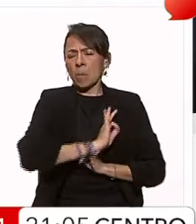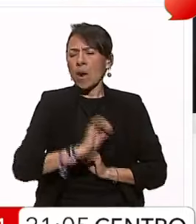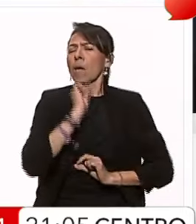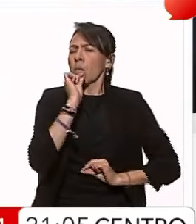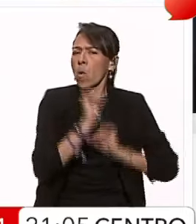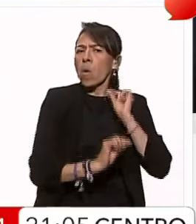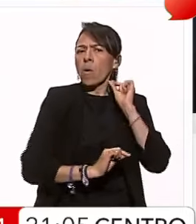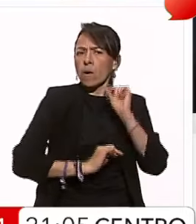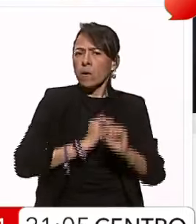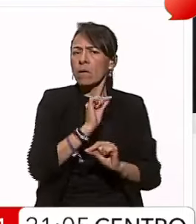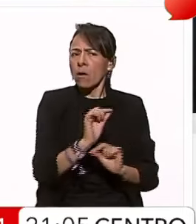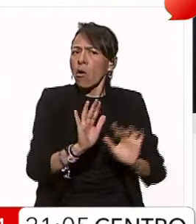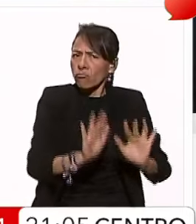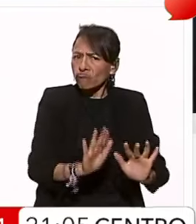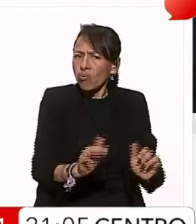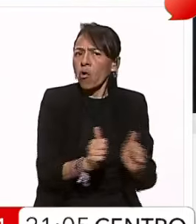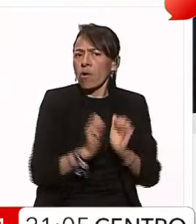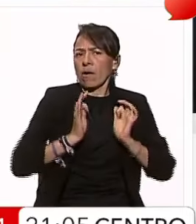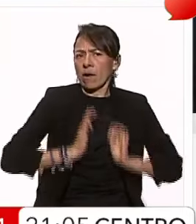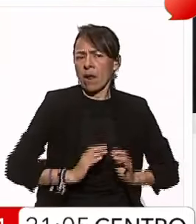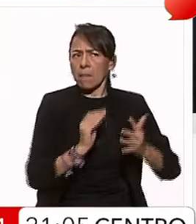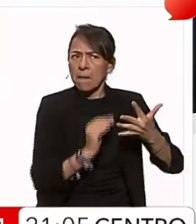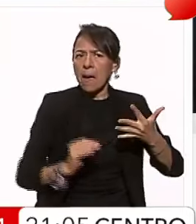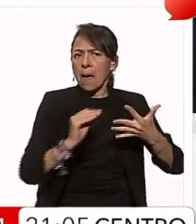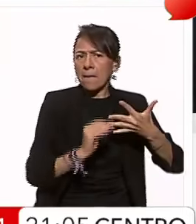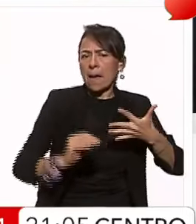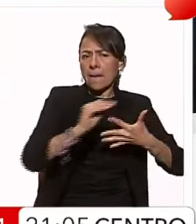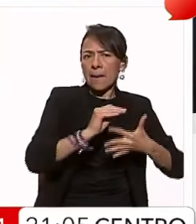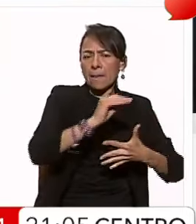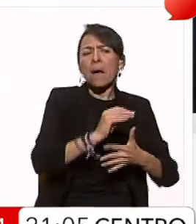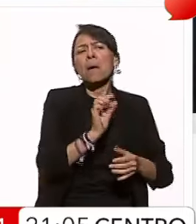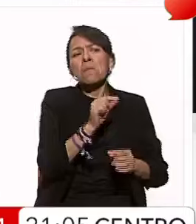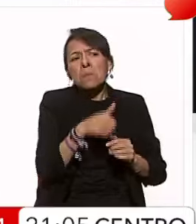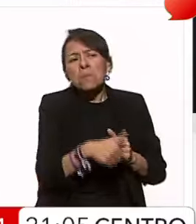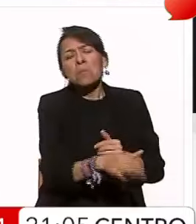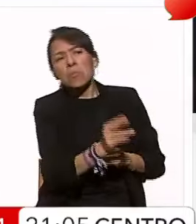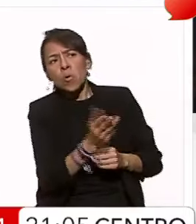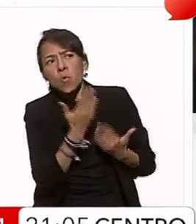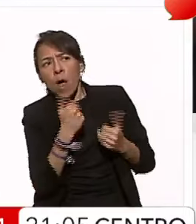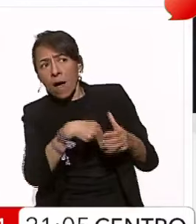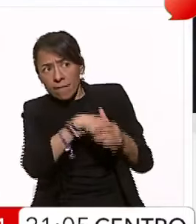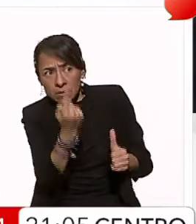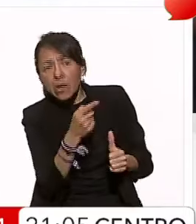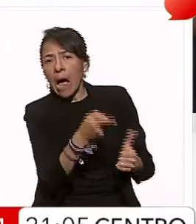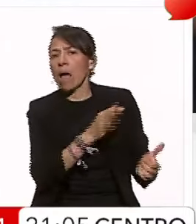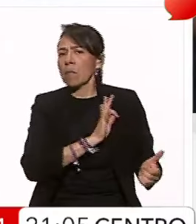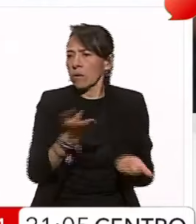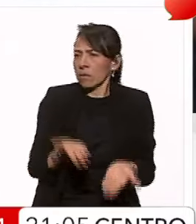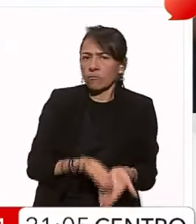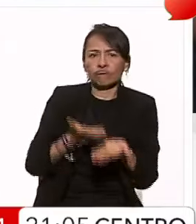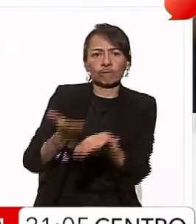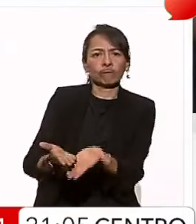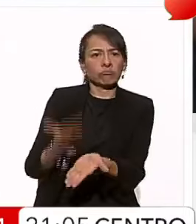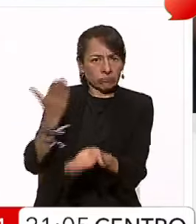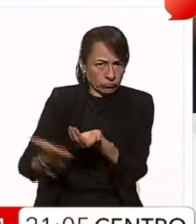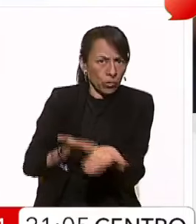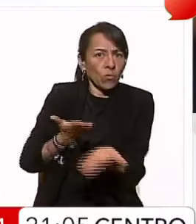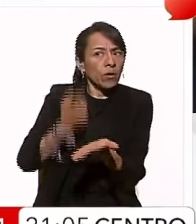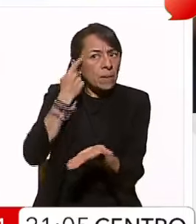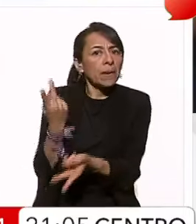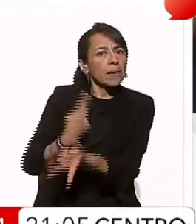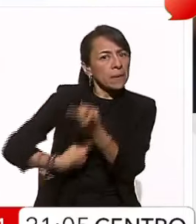escalonada atendiendo a las vacantes que naturalmente se van presentando de manera tal que pueda haber